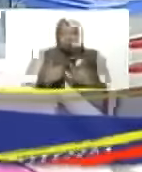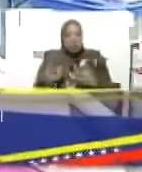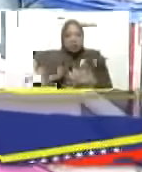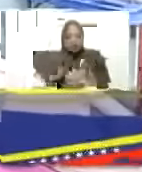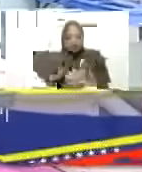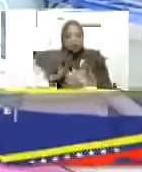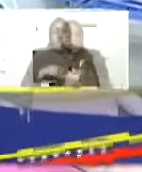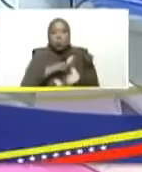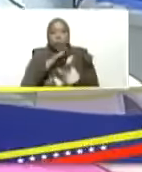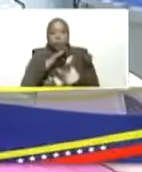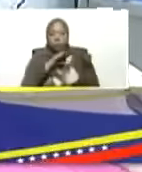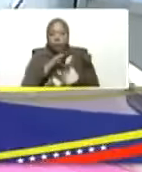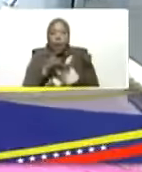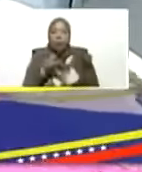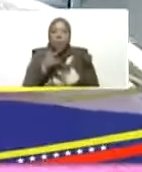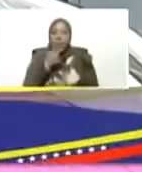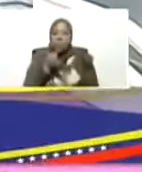primaria,